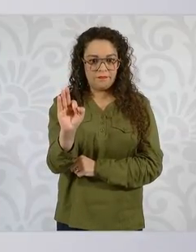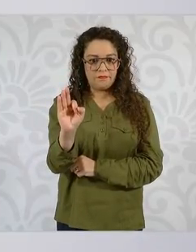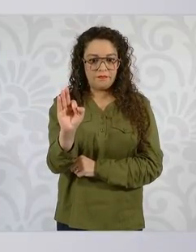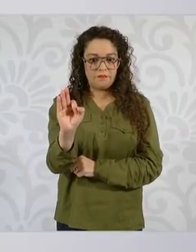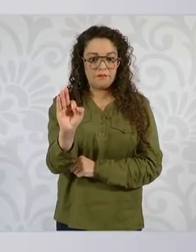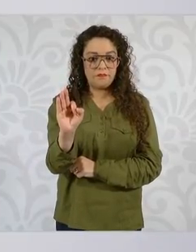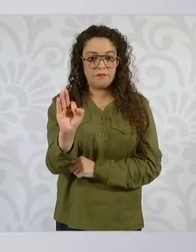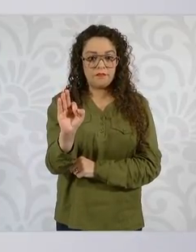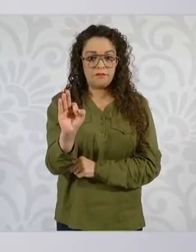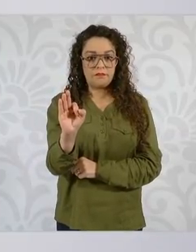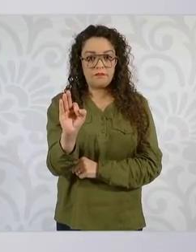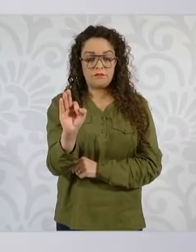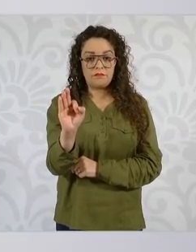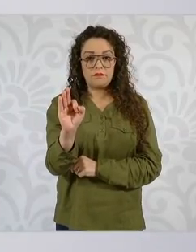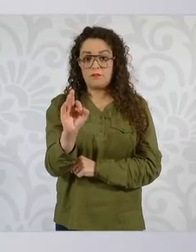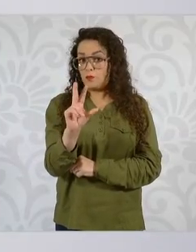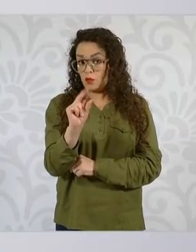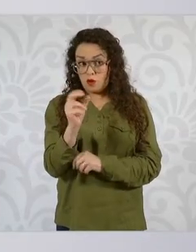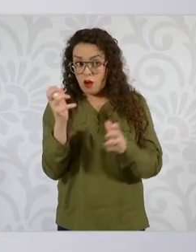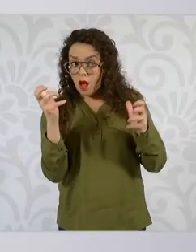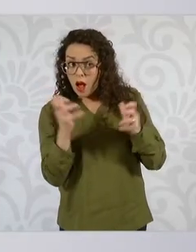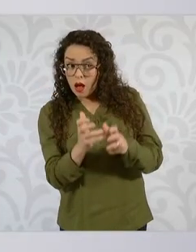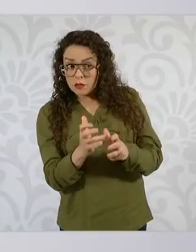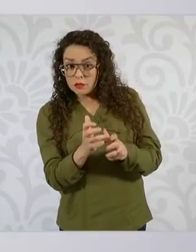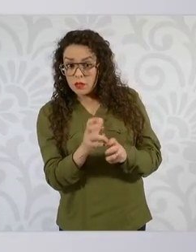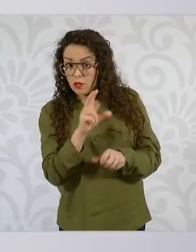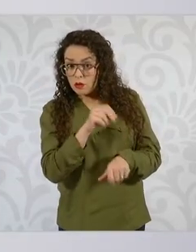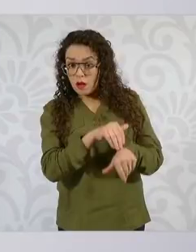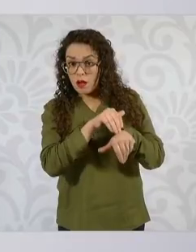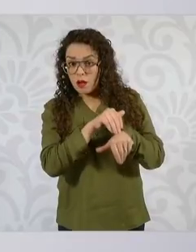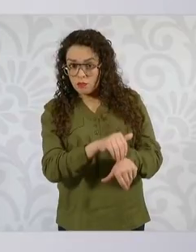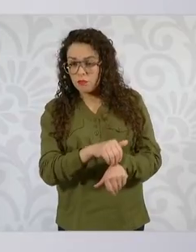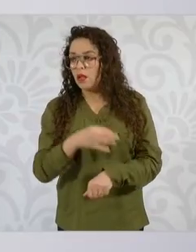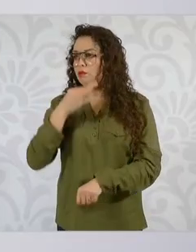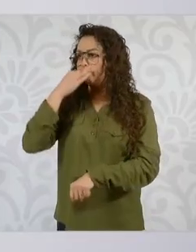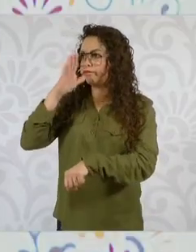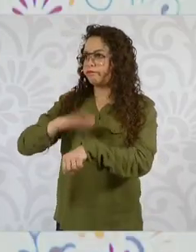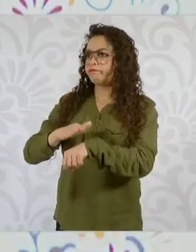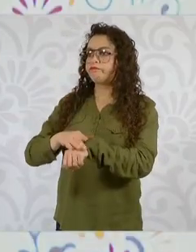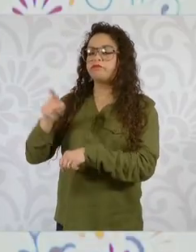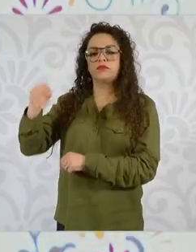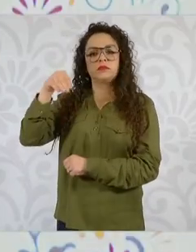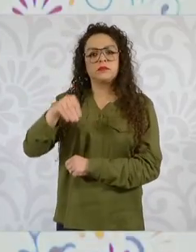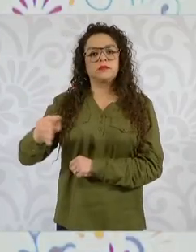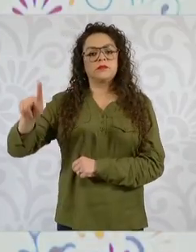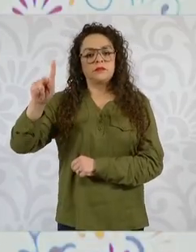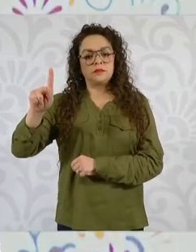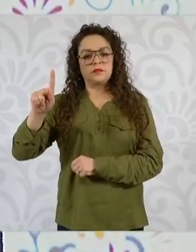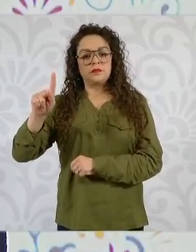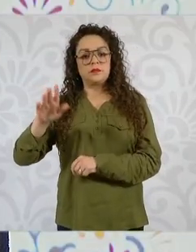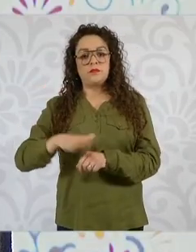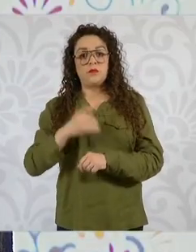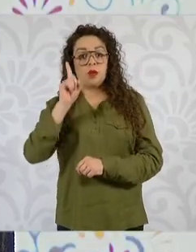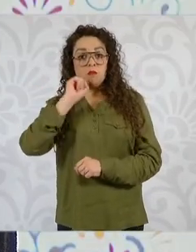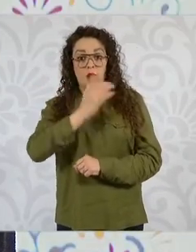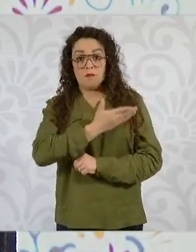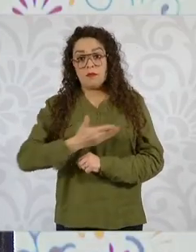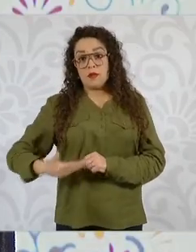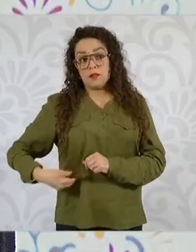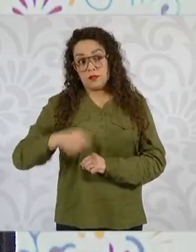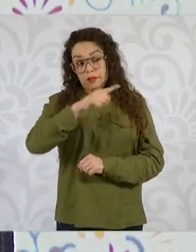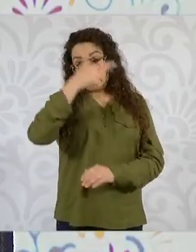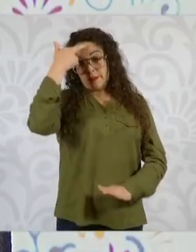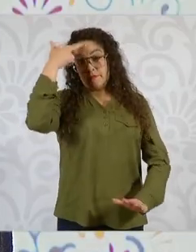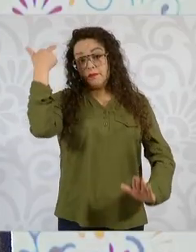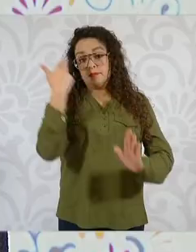si no se hace eso se dará vista al Ministerio Público y que el delito para la presidenta, porque es un amparo,